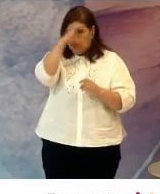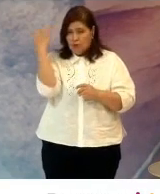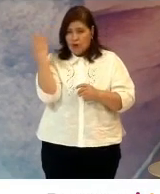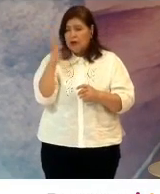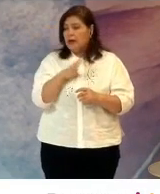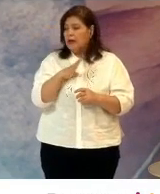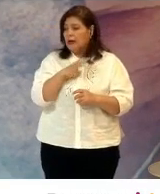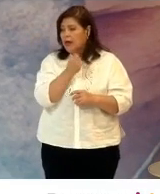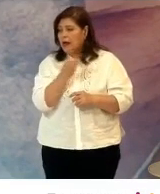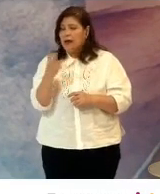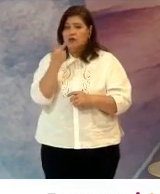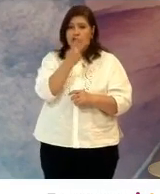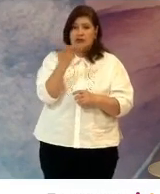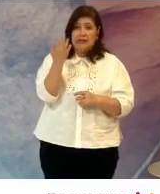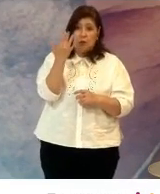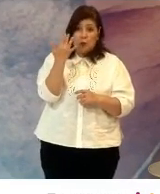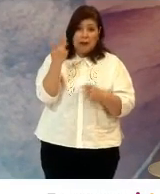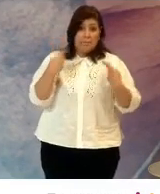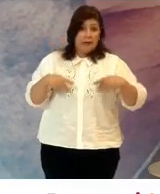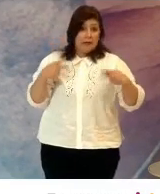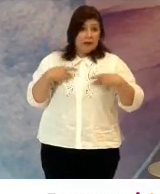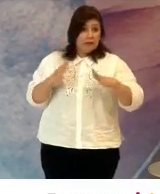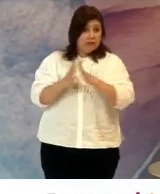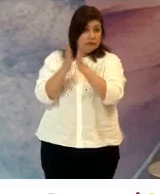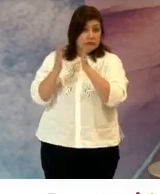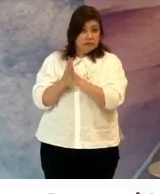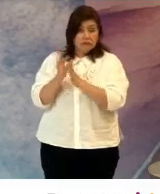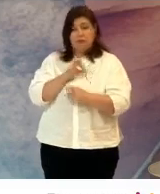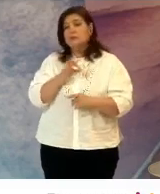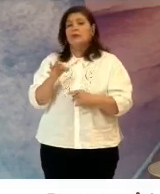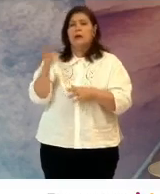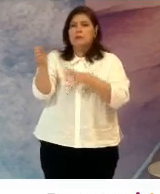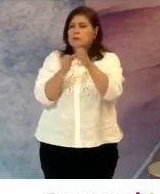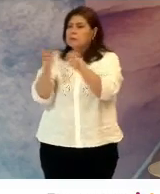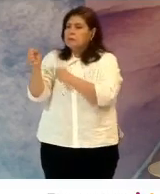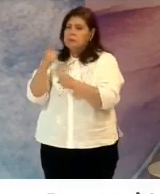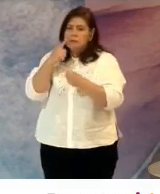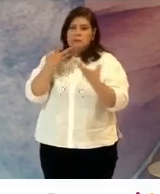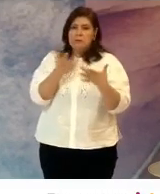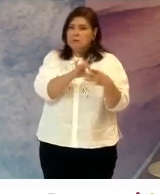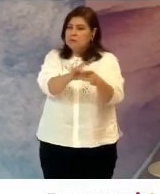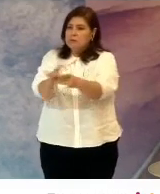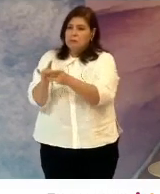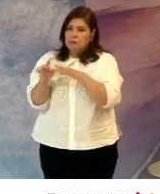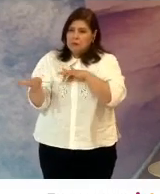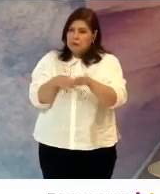Tuvimos 250 participantes y colaboramos todos juntos